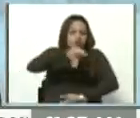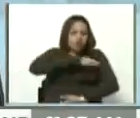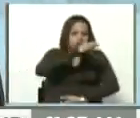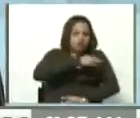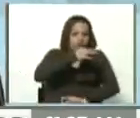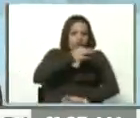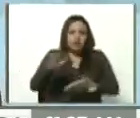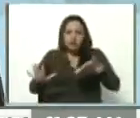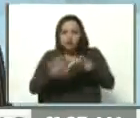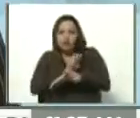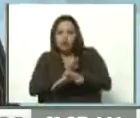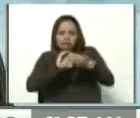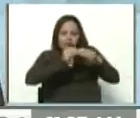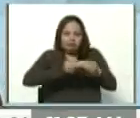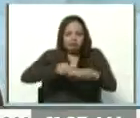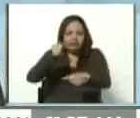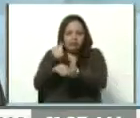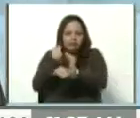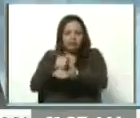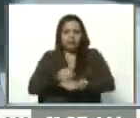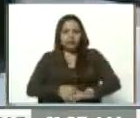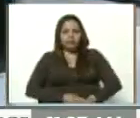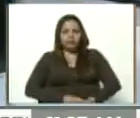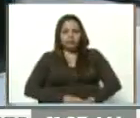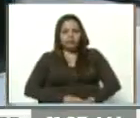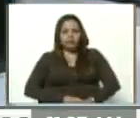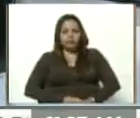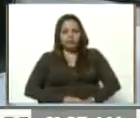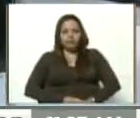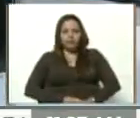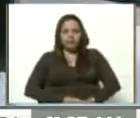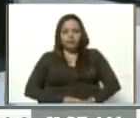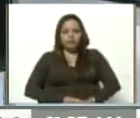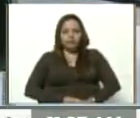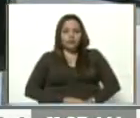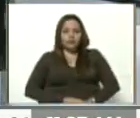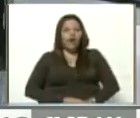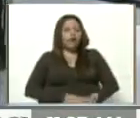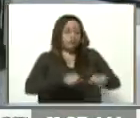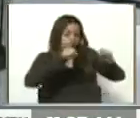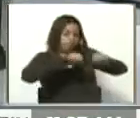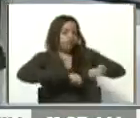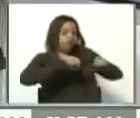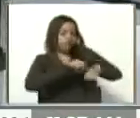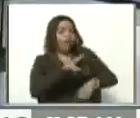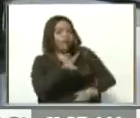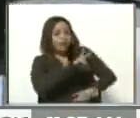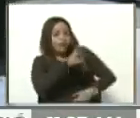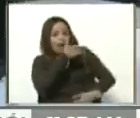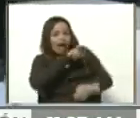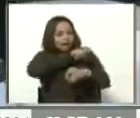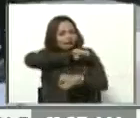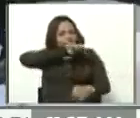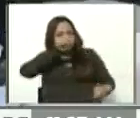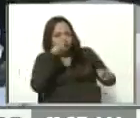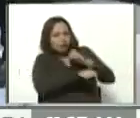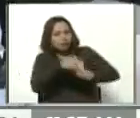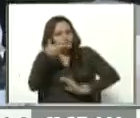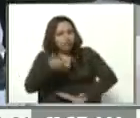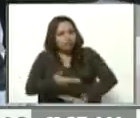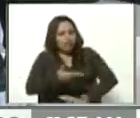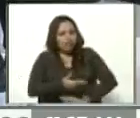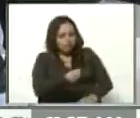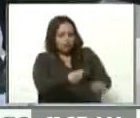en materia productiva. Sí, bueno, Venezuela ha cambiado significativamente,